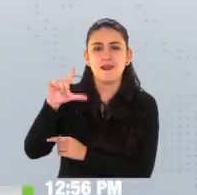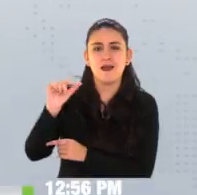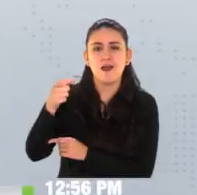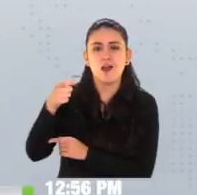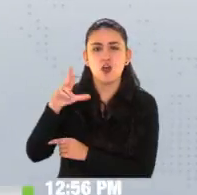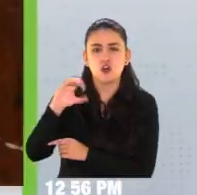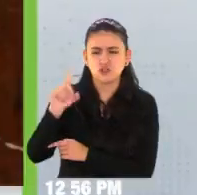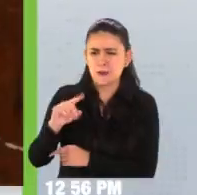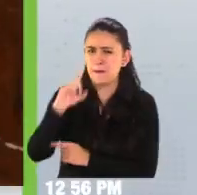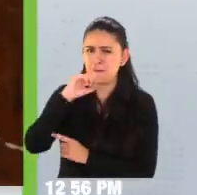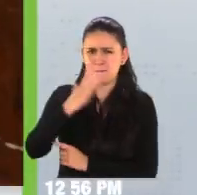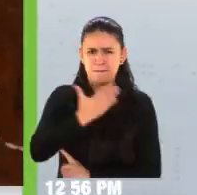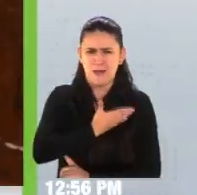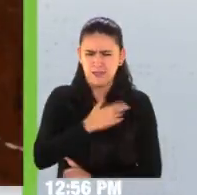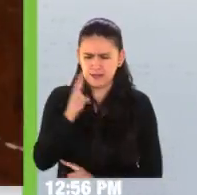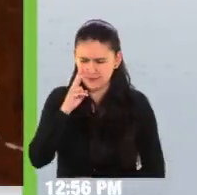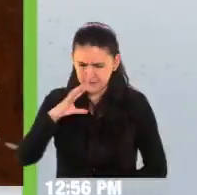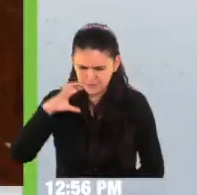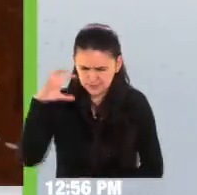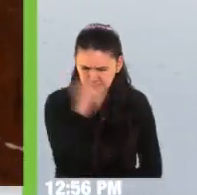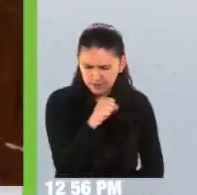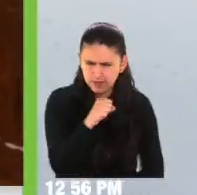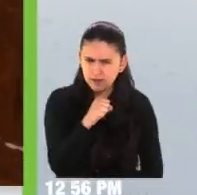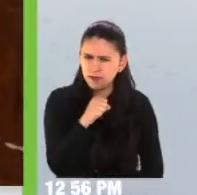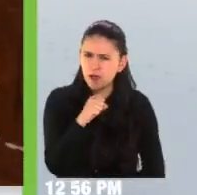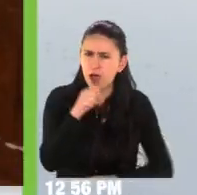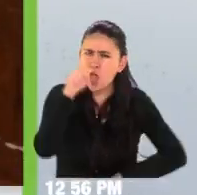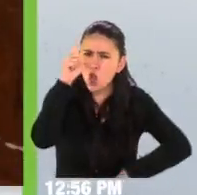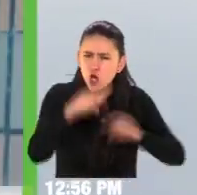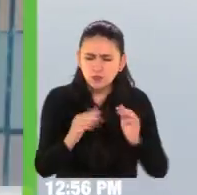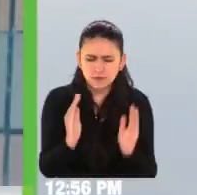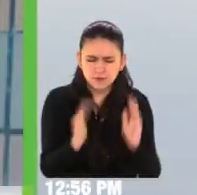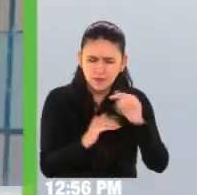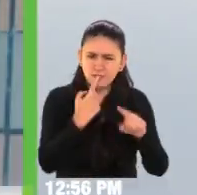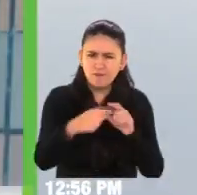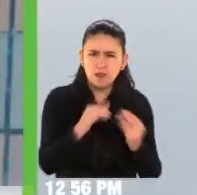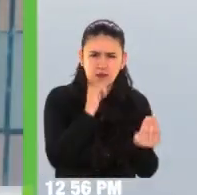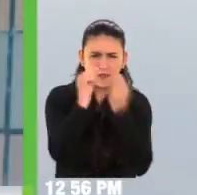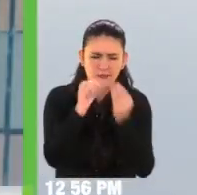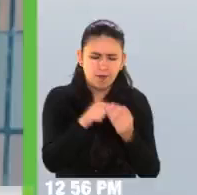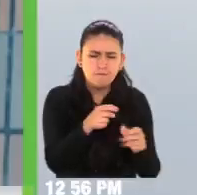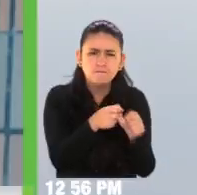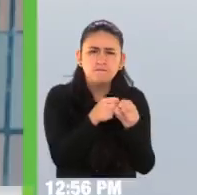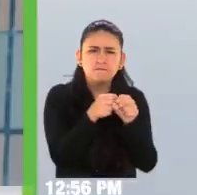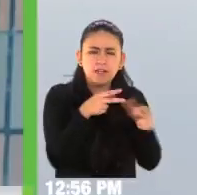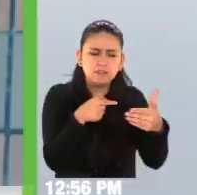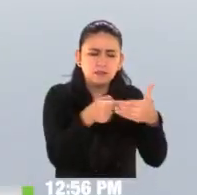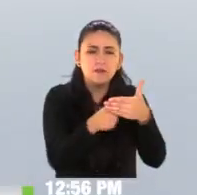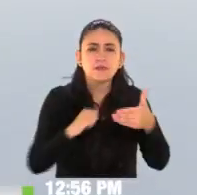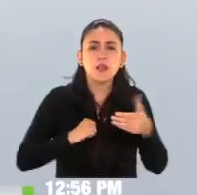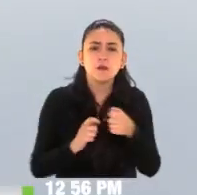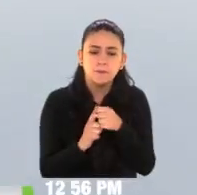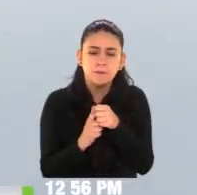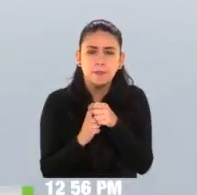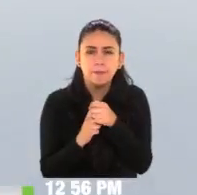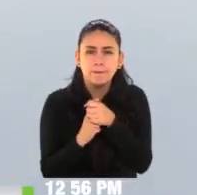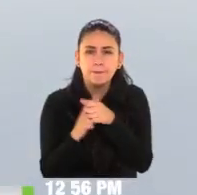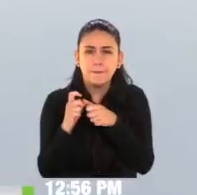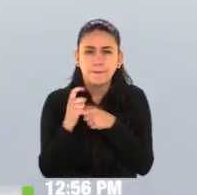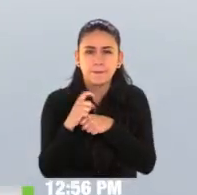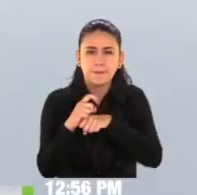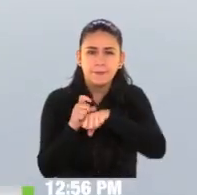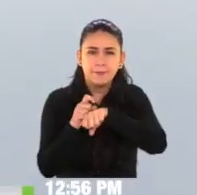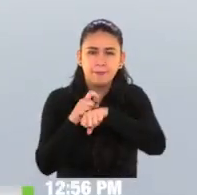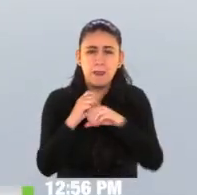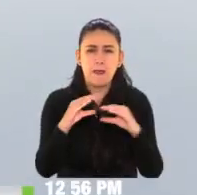los padres de familias quienes detectaron que por lo menos algunos paquetes alimenticios tenían pequeños gusanitos en las lecheritas, los